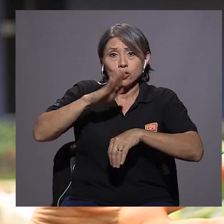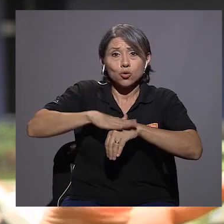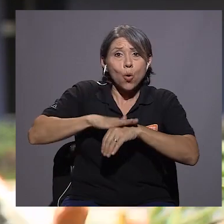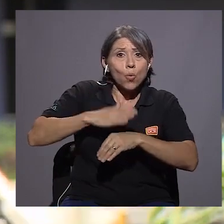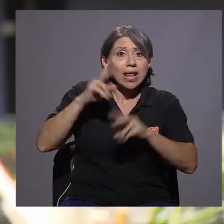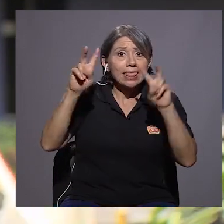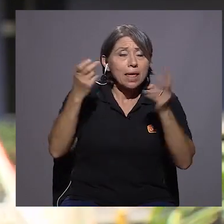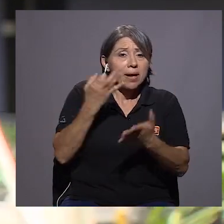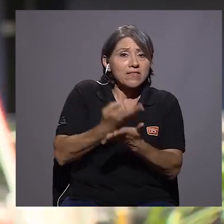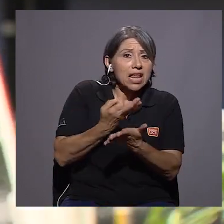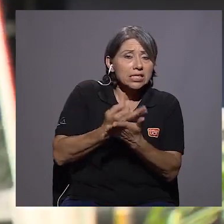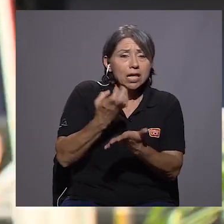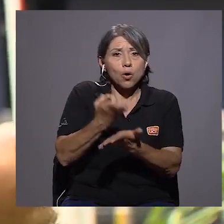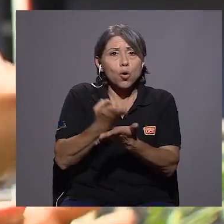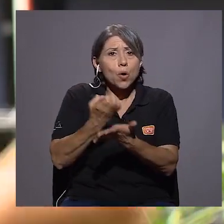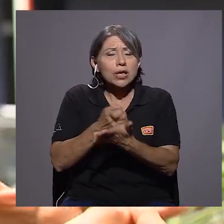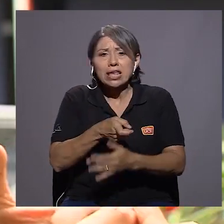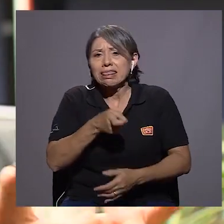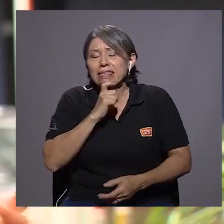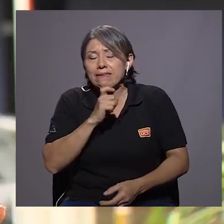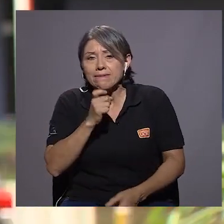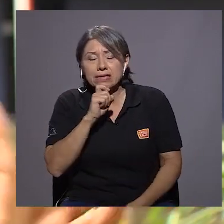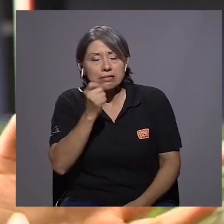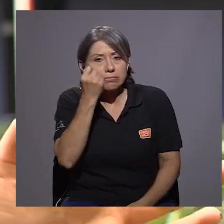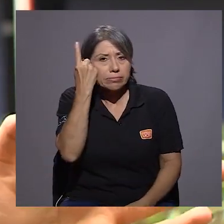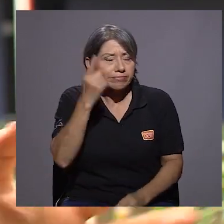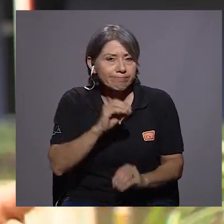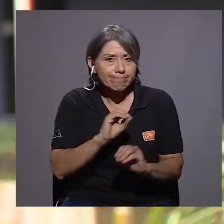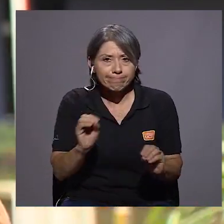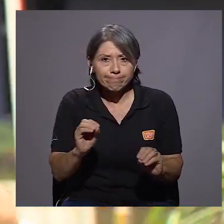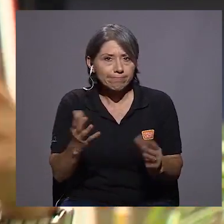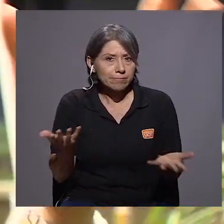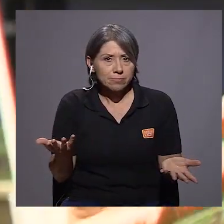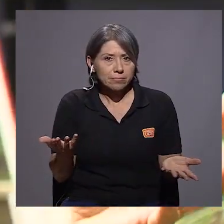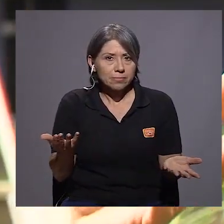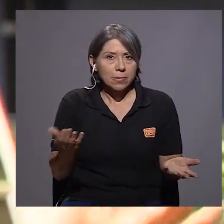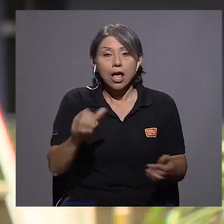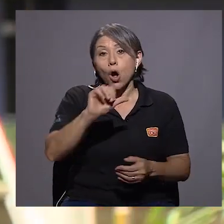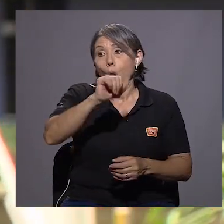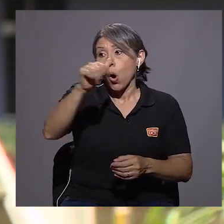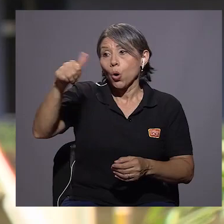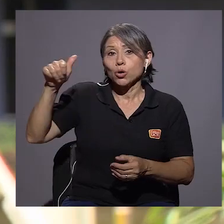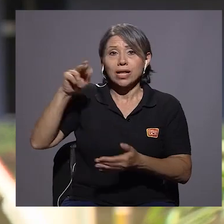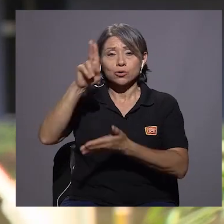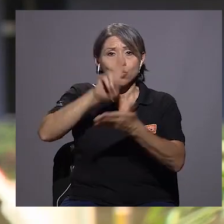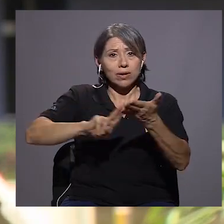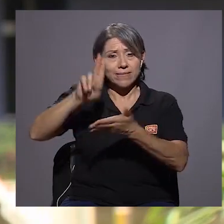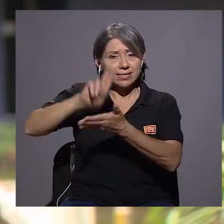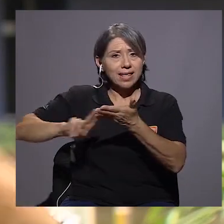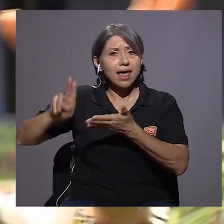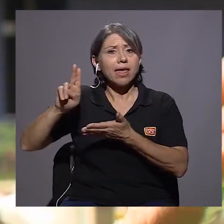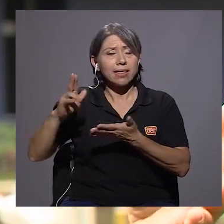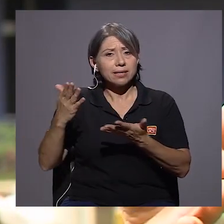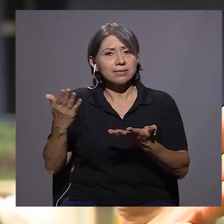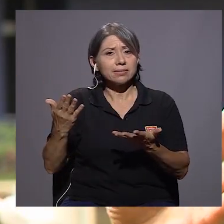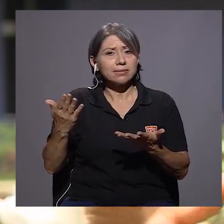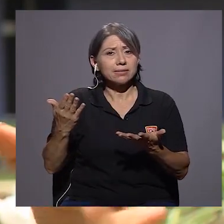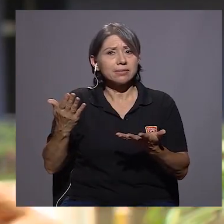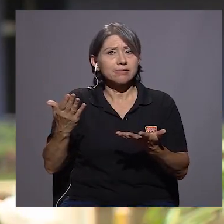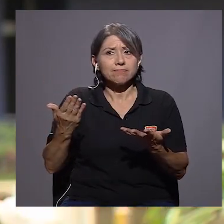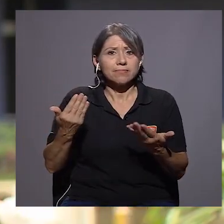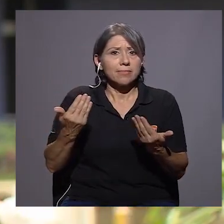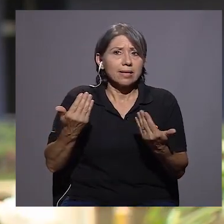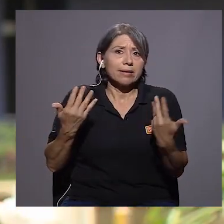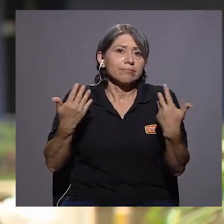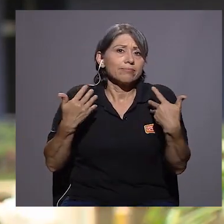no conozca de materia financiera o económica de entender. Y las otras